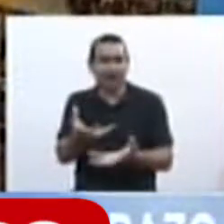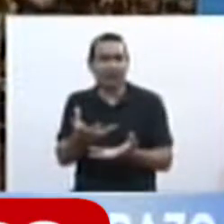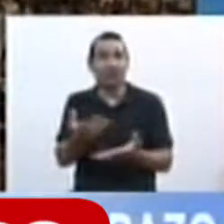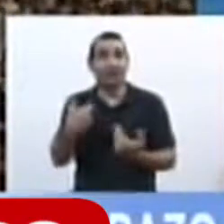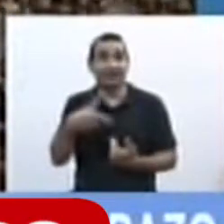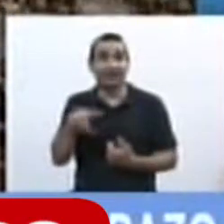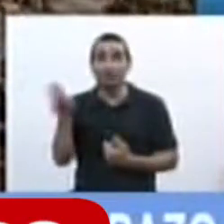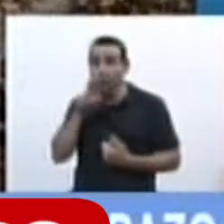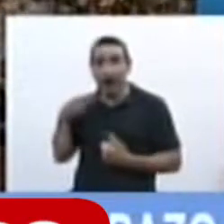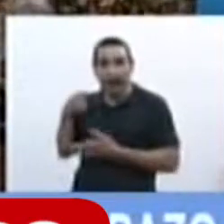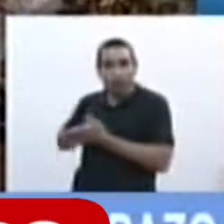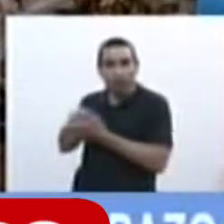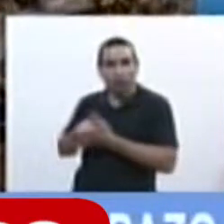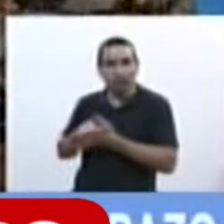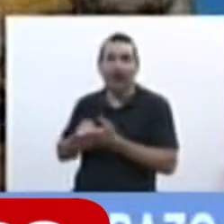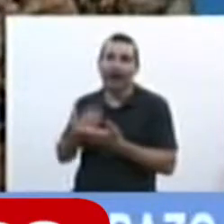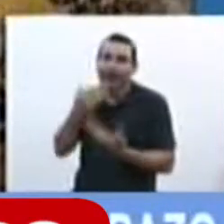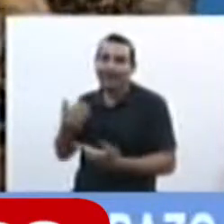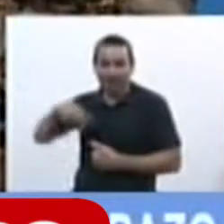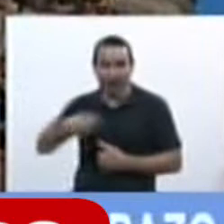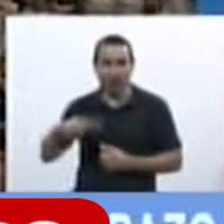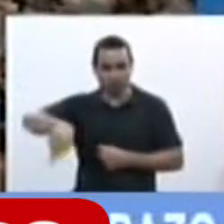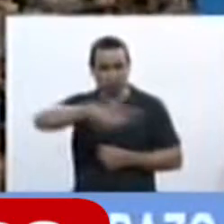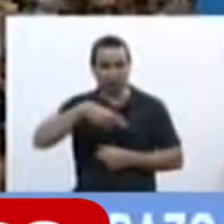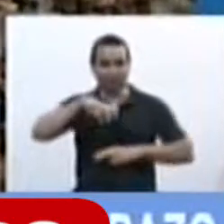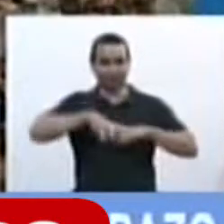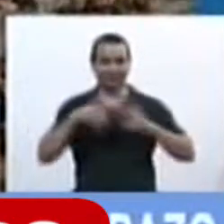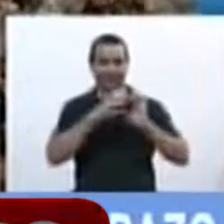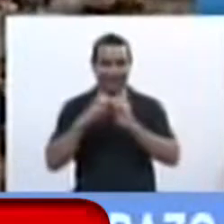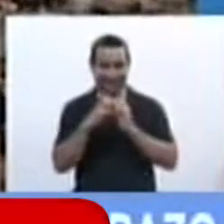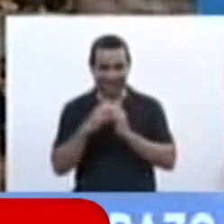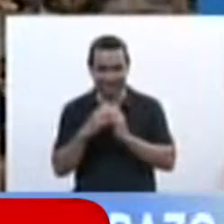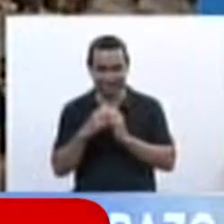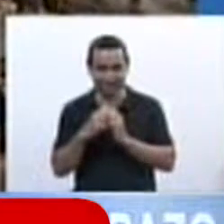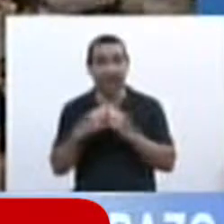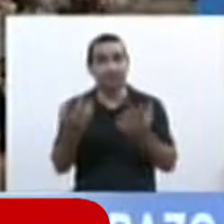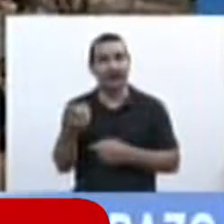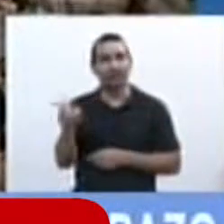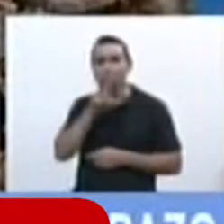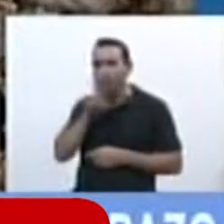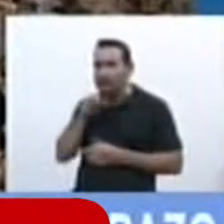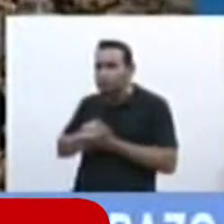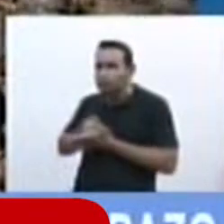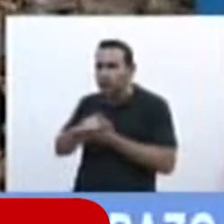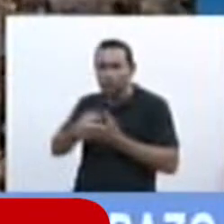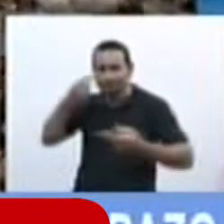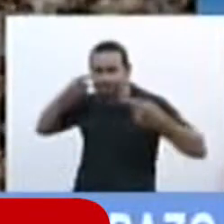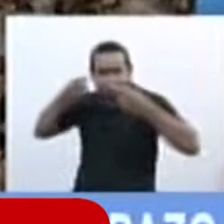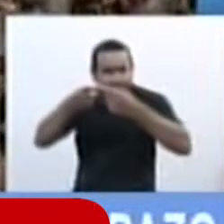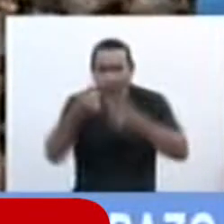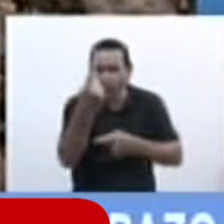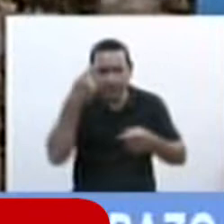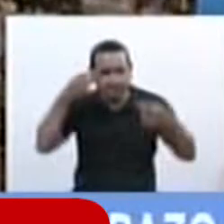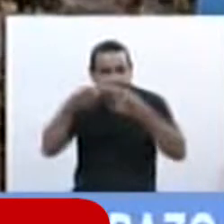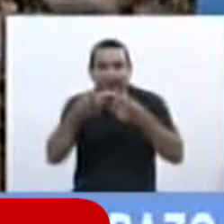ninguna de nosotras podríamos estar acá hoy debatiendo. Pero además, Ellas han luchado con un solo objetivo: